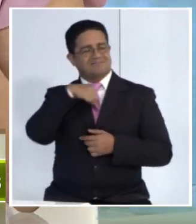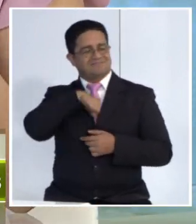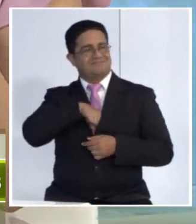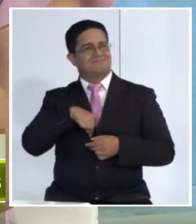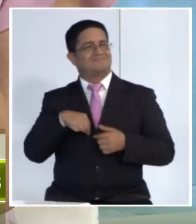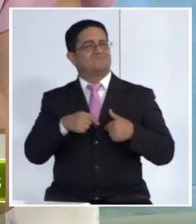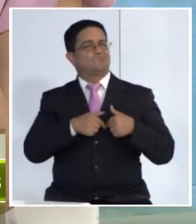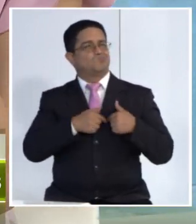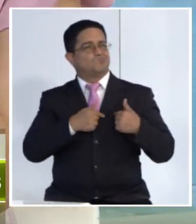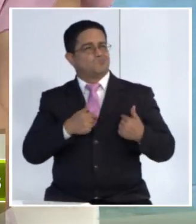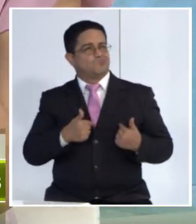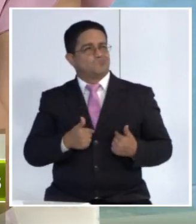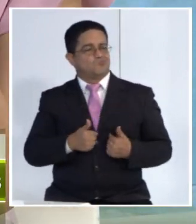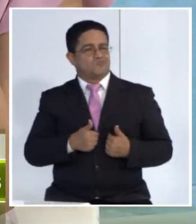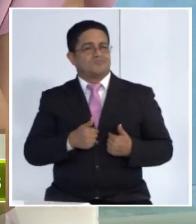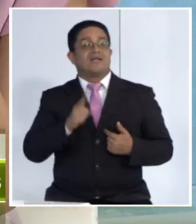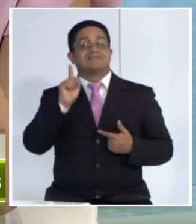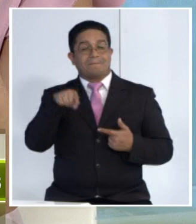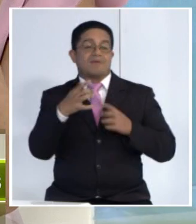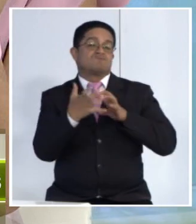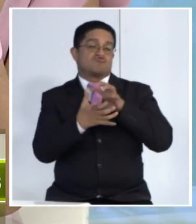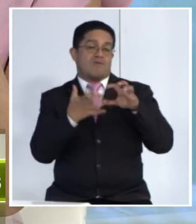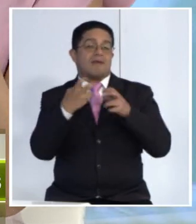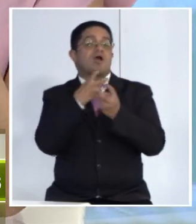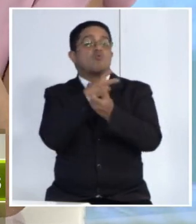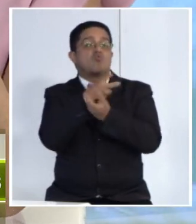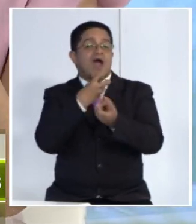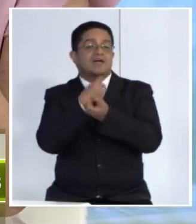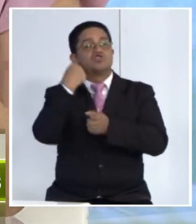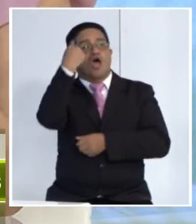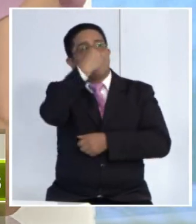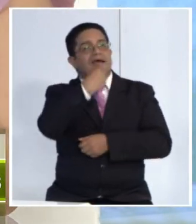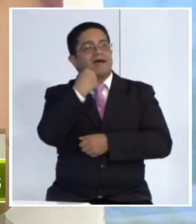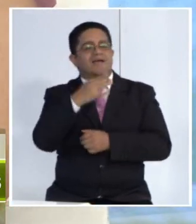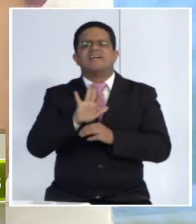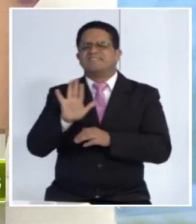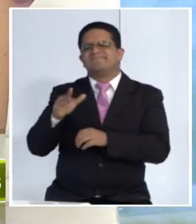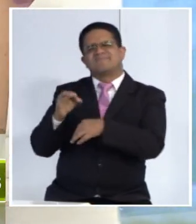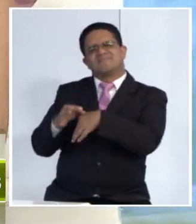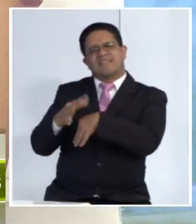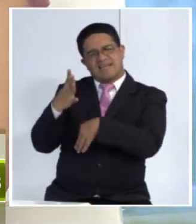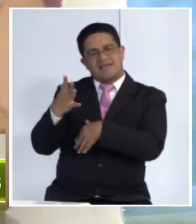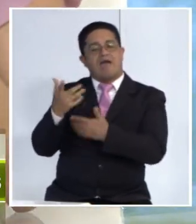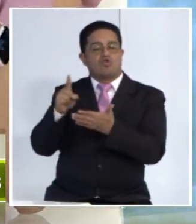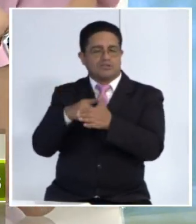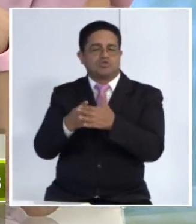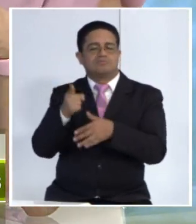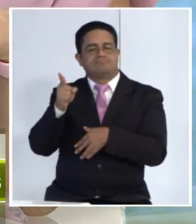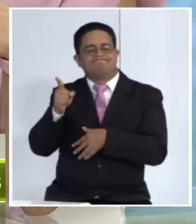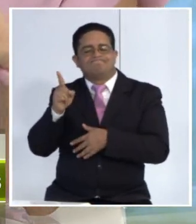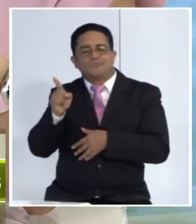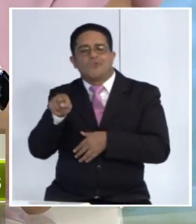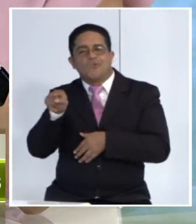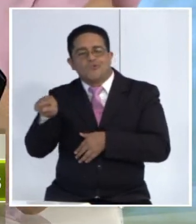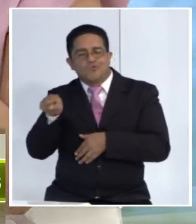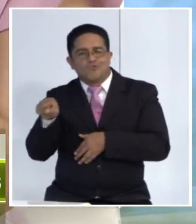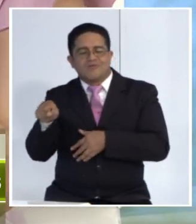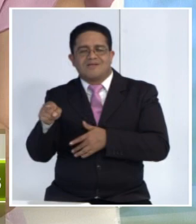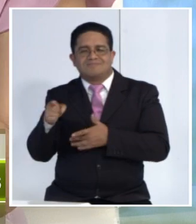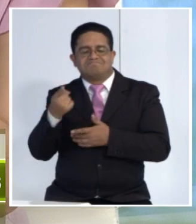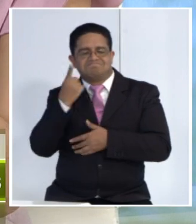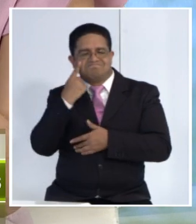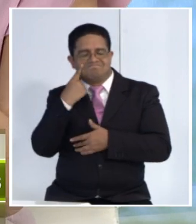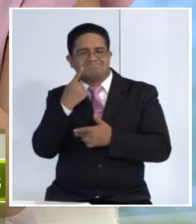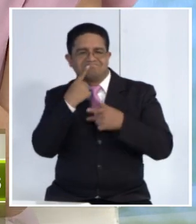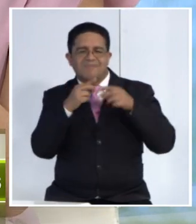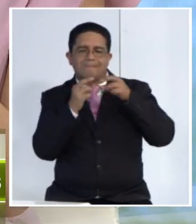incluso cranofaciales. Sí, sí, exacto. Entonces, es bastante delicado esto y hay que hacerle un abordaje. Usted nos toca el papel genético y Sí. nos